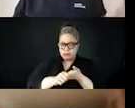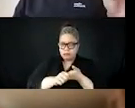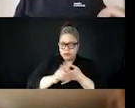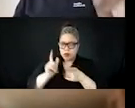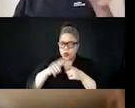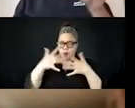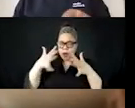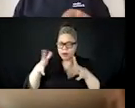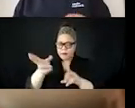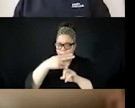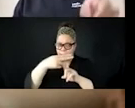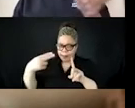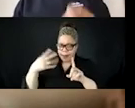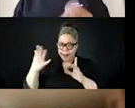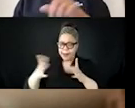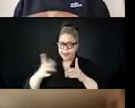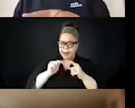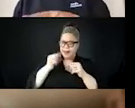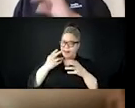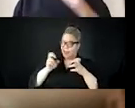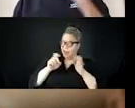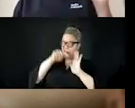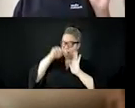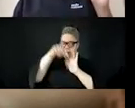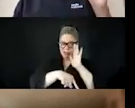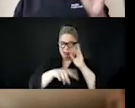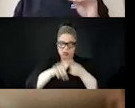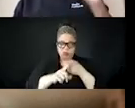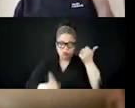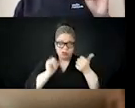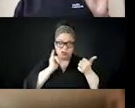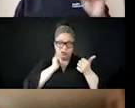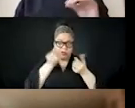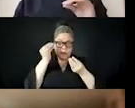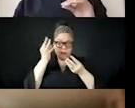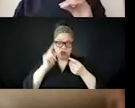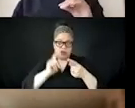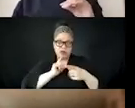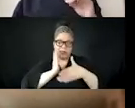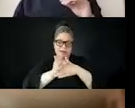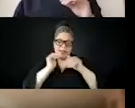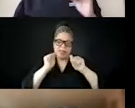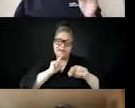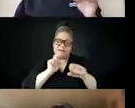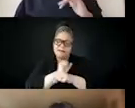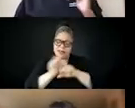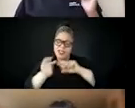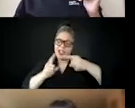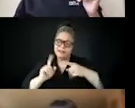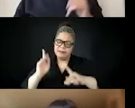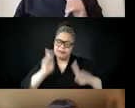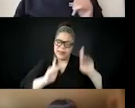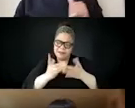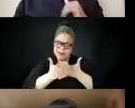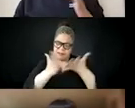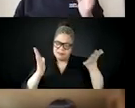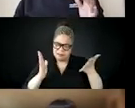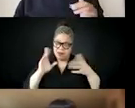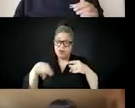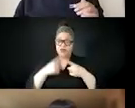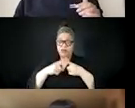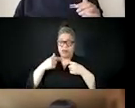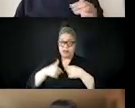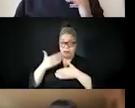las estimaciones auto dañarse pueden voy a hablar sobre esto entonces si quieren ponerme en